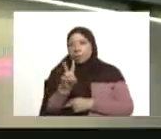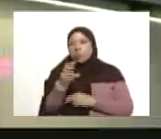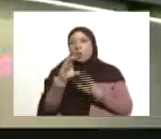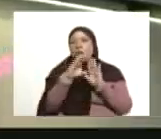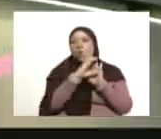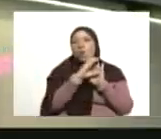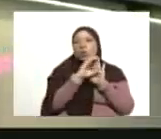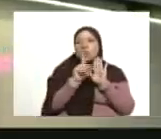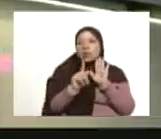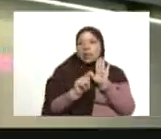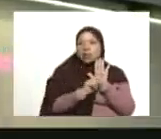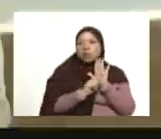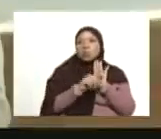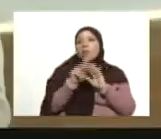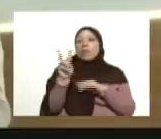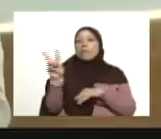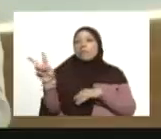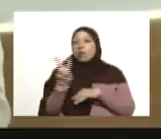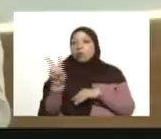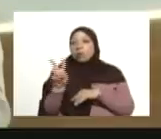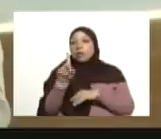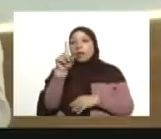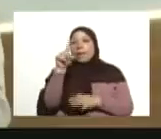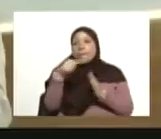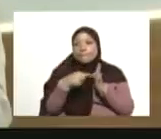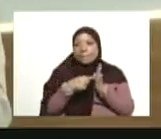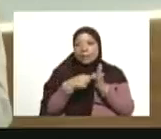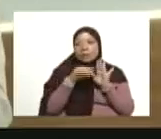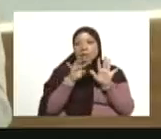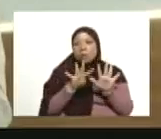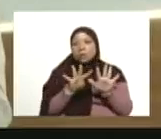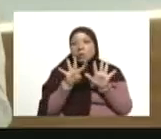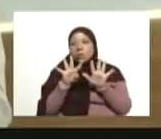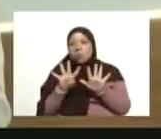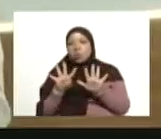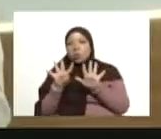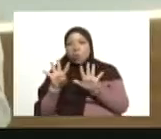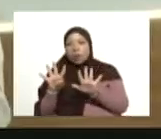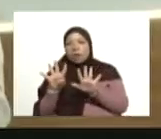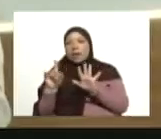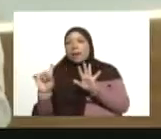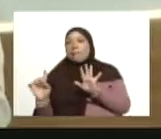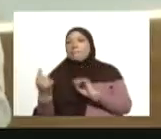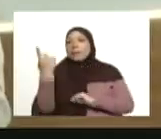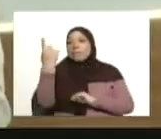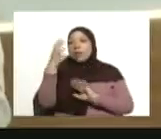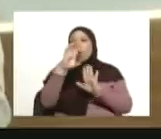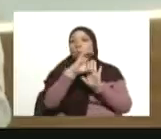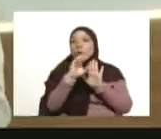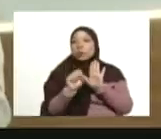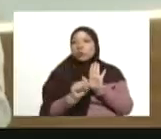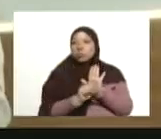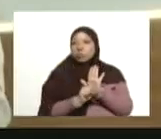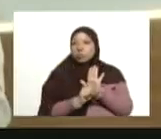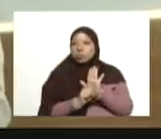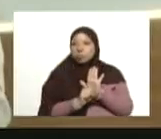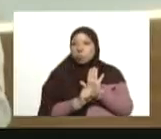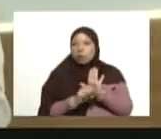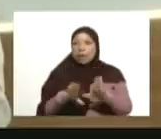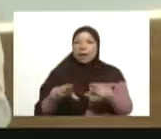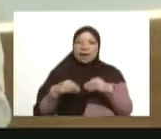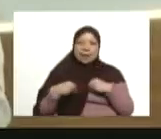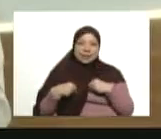Constitución de la República Bolivariana de Venezuela de 1999 es la primera constitución que reconoce el